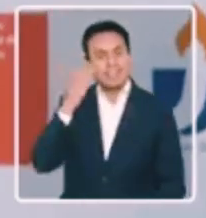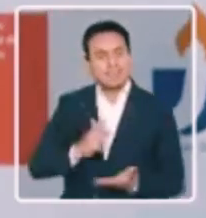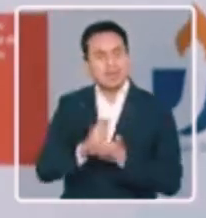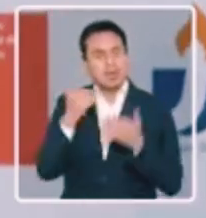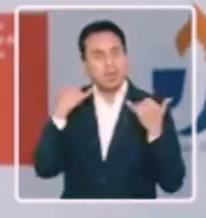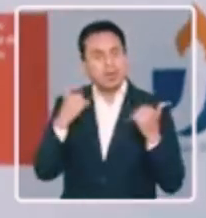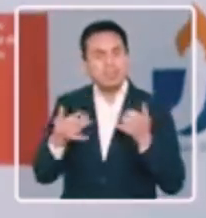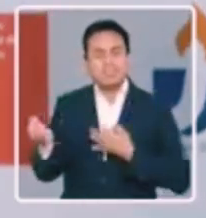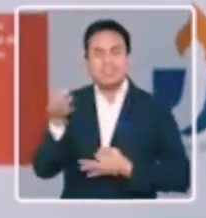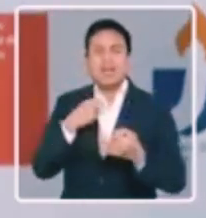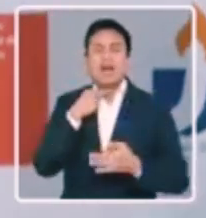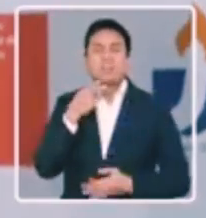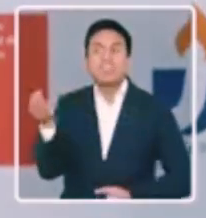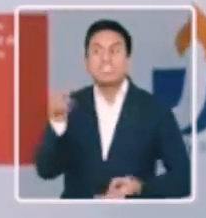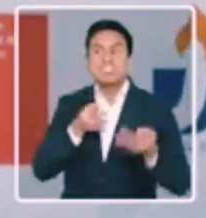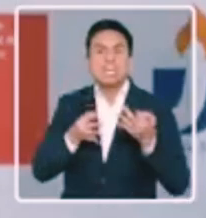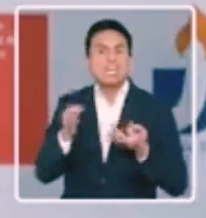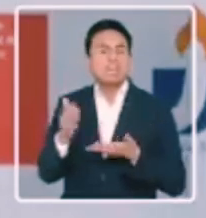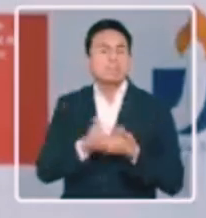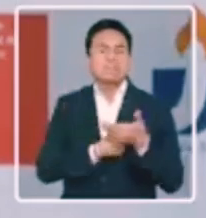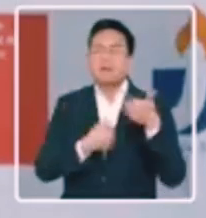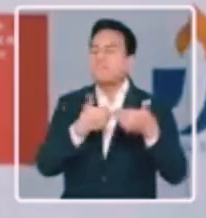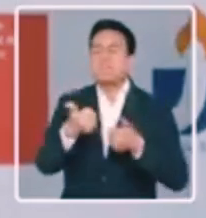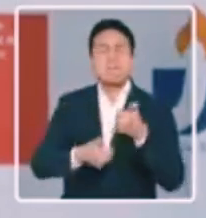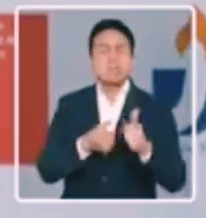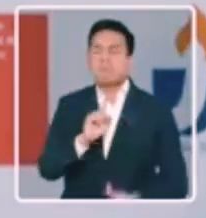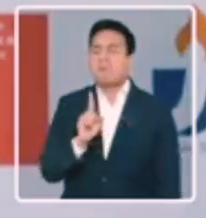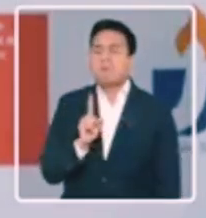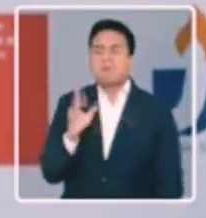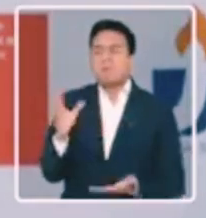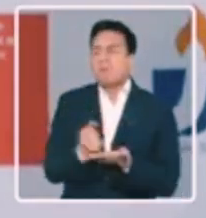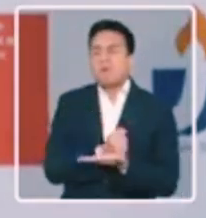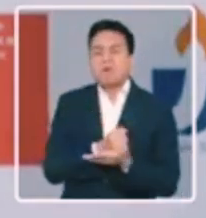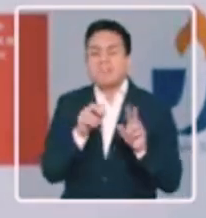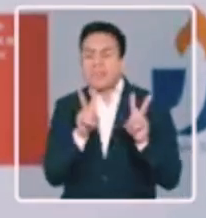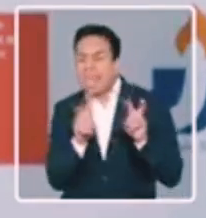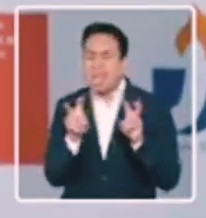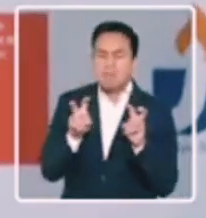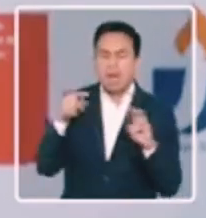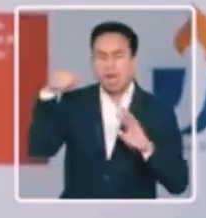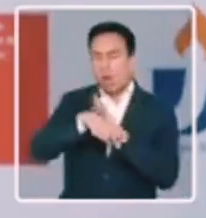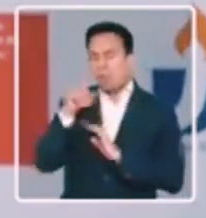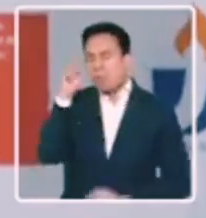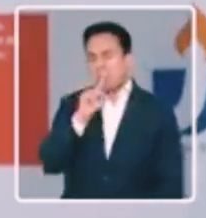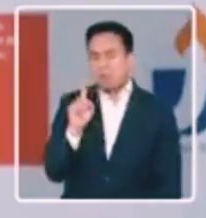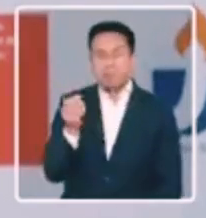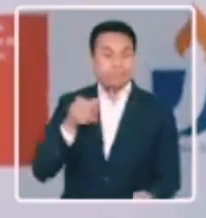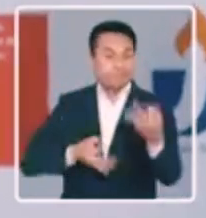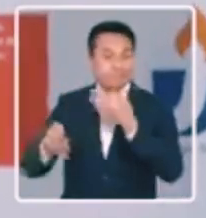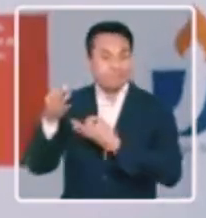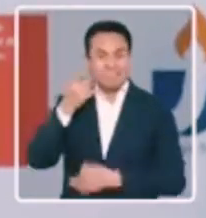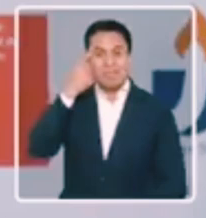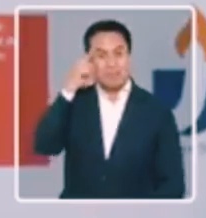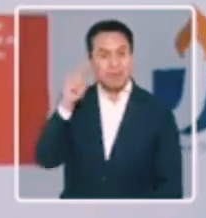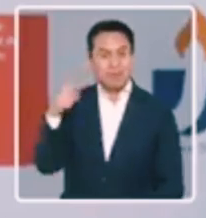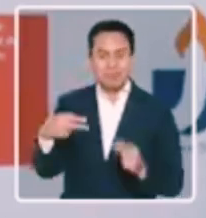juegos habían varias voces que decían que no iban a salir bien que no íbamos a llegar y estaba centrado en los aspectos más complejos pero